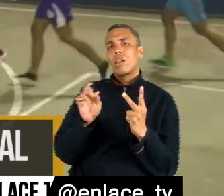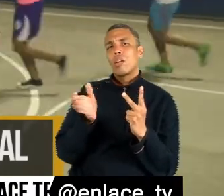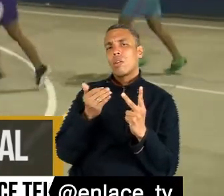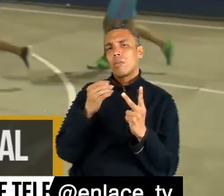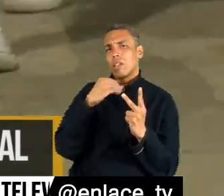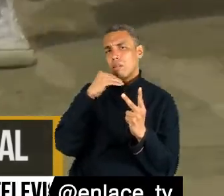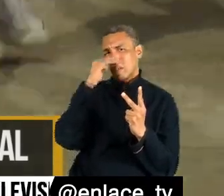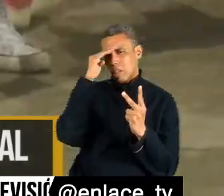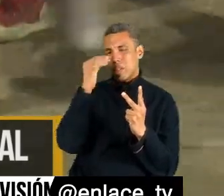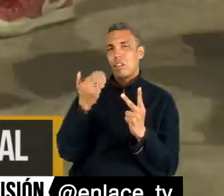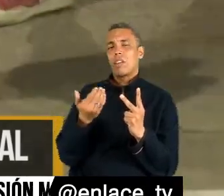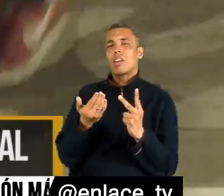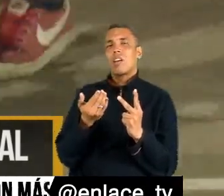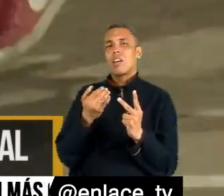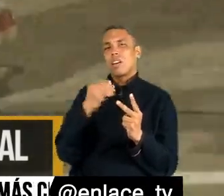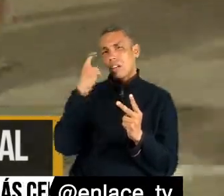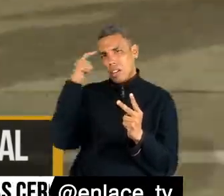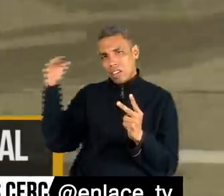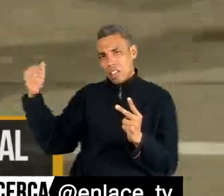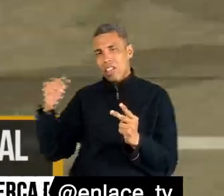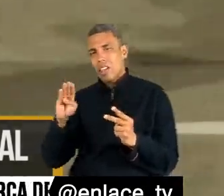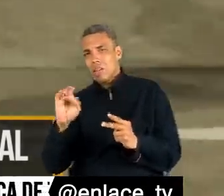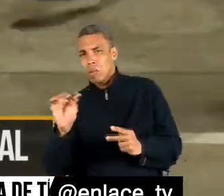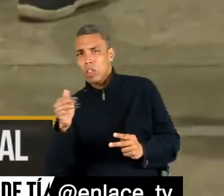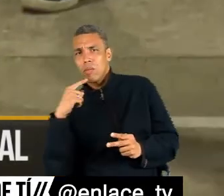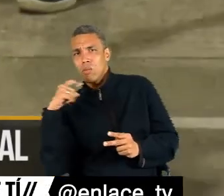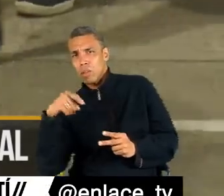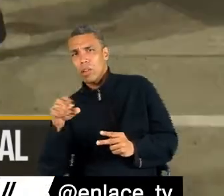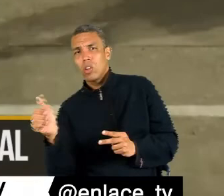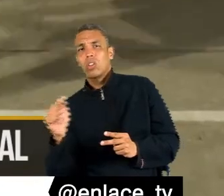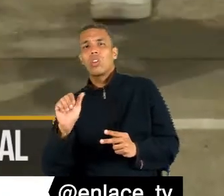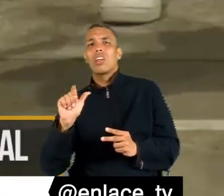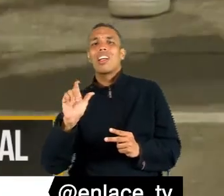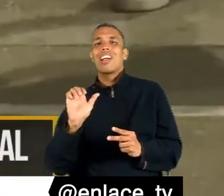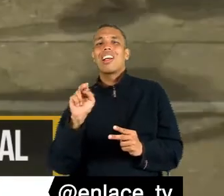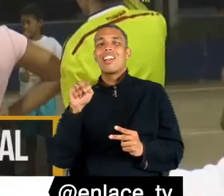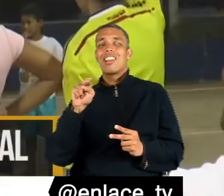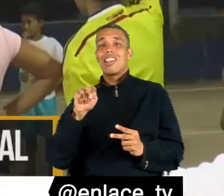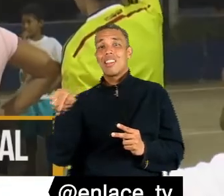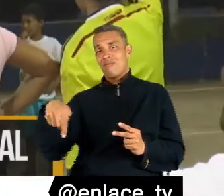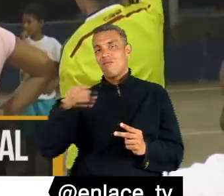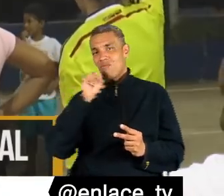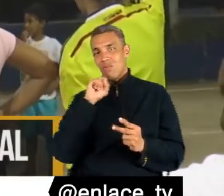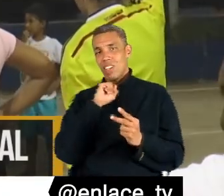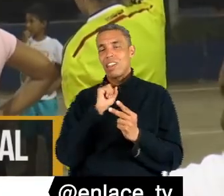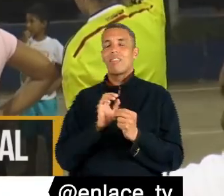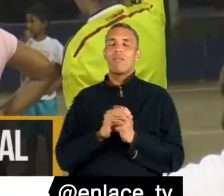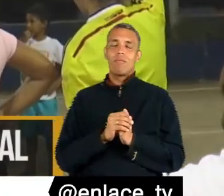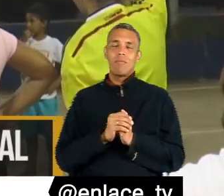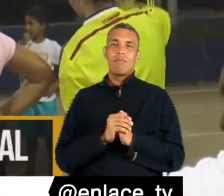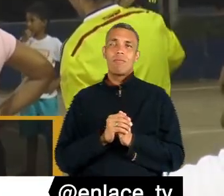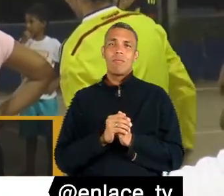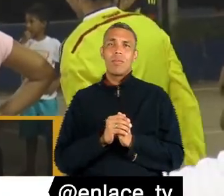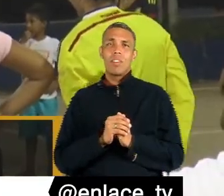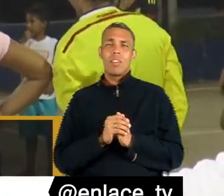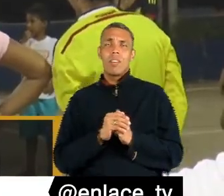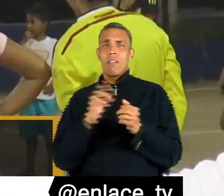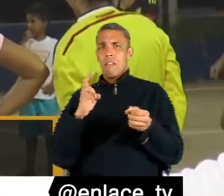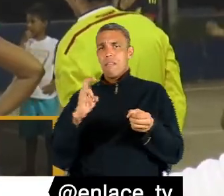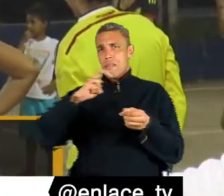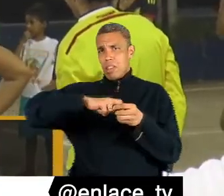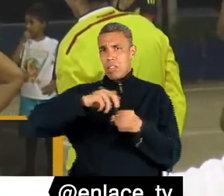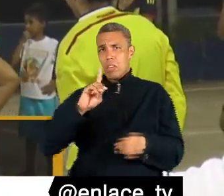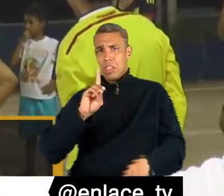de Cartagena, Botín de Oro de Bucaramanga y Alianza Real de Barranca Bermeja. Avalado por la DIFútbol,